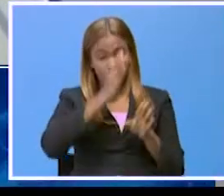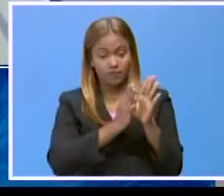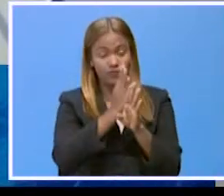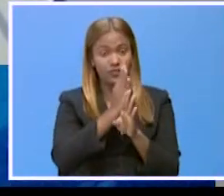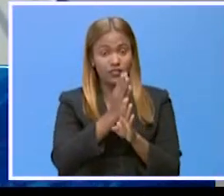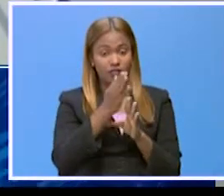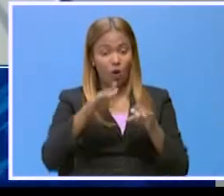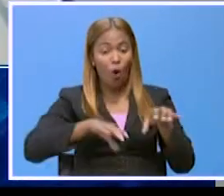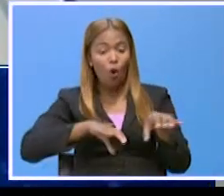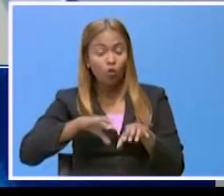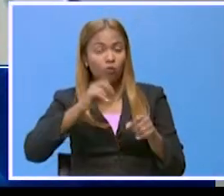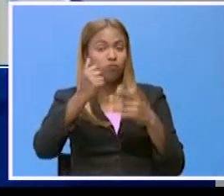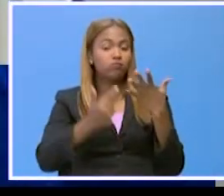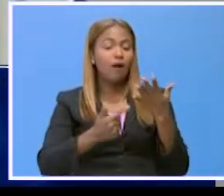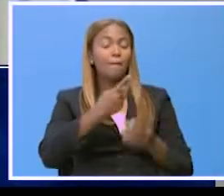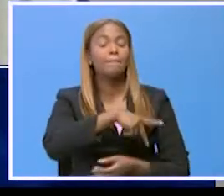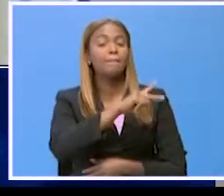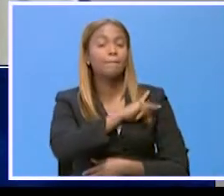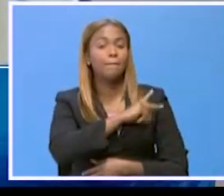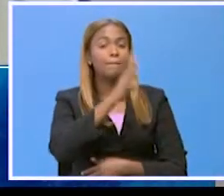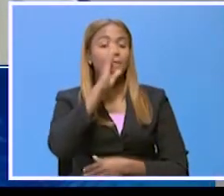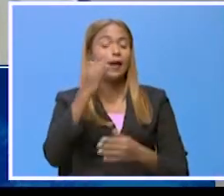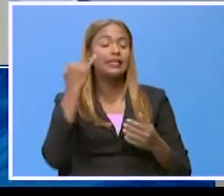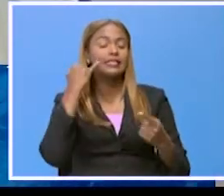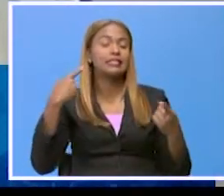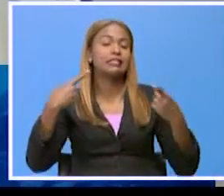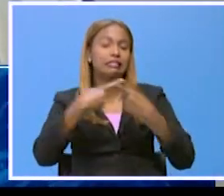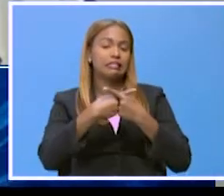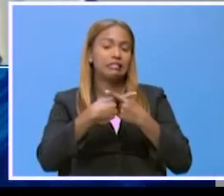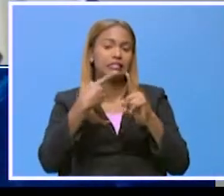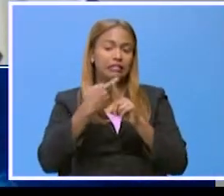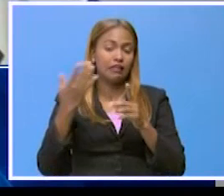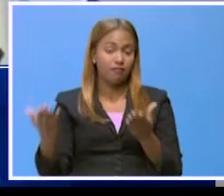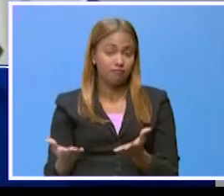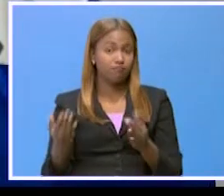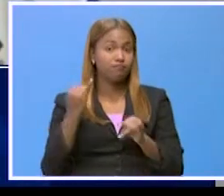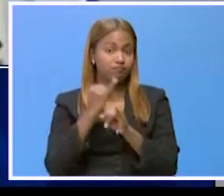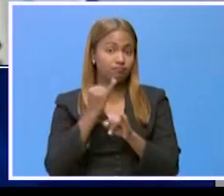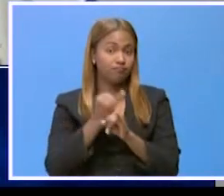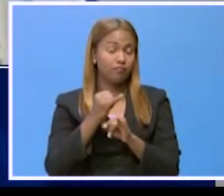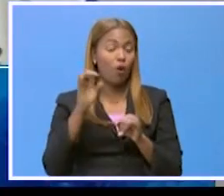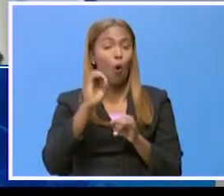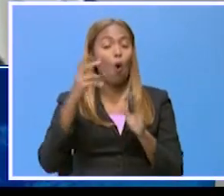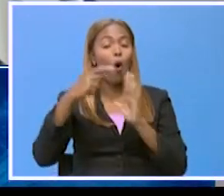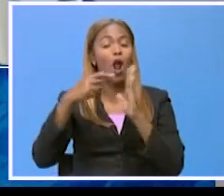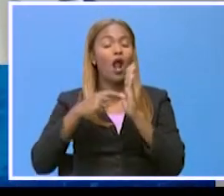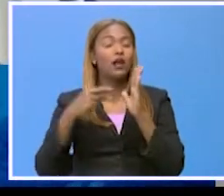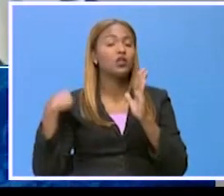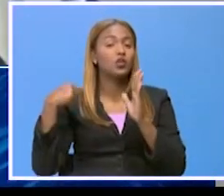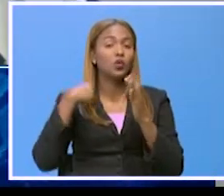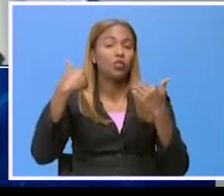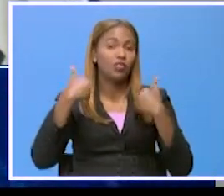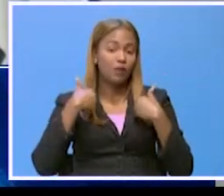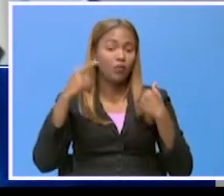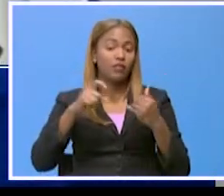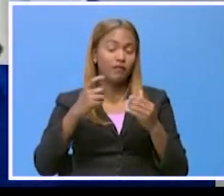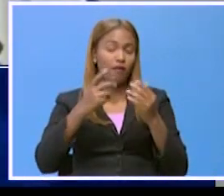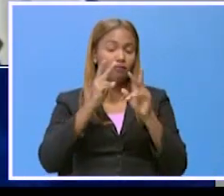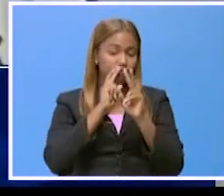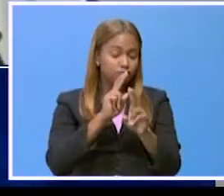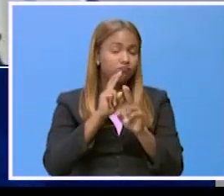de parámetros personales que vayan en contra de la institución o de los de los reglamentos que nos rigen